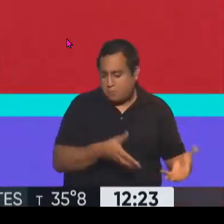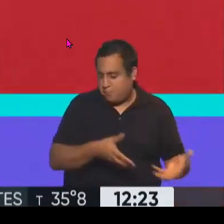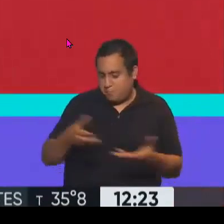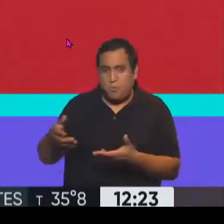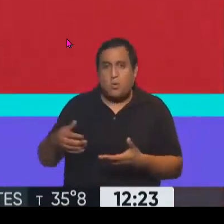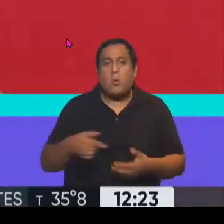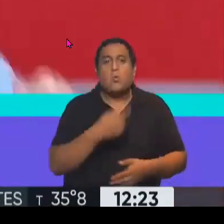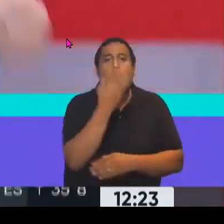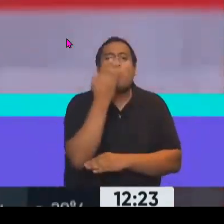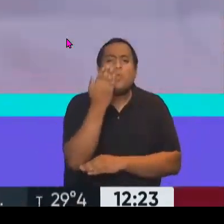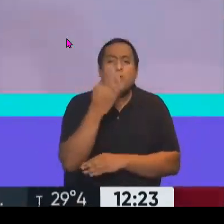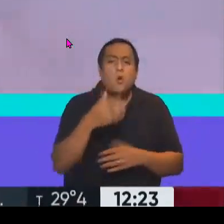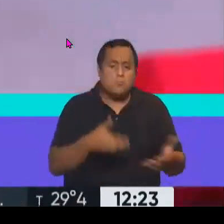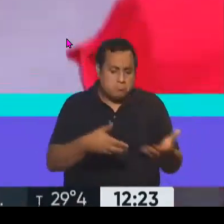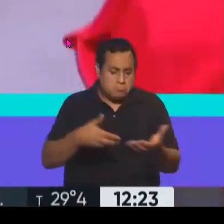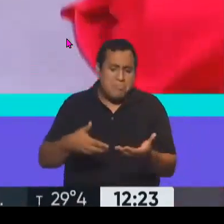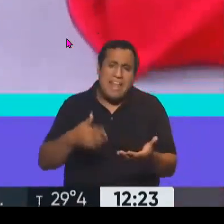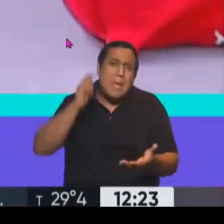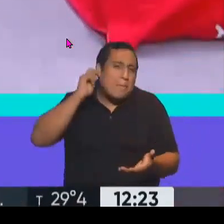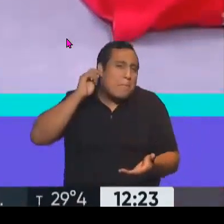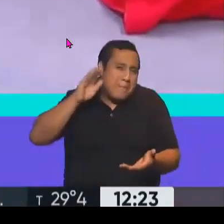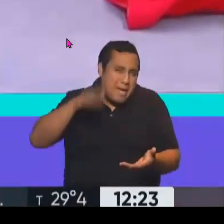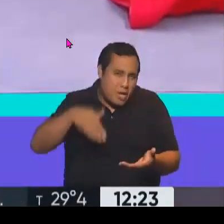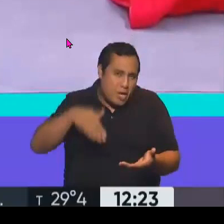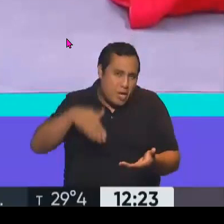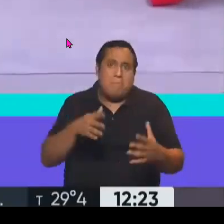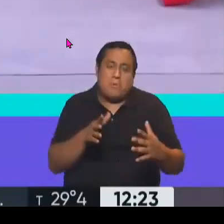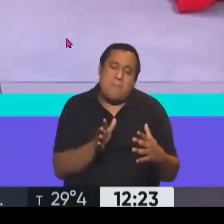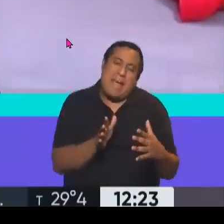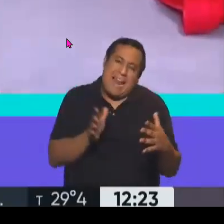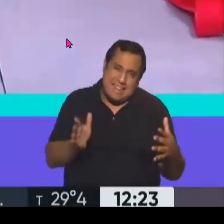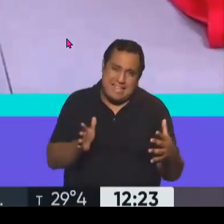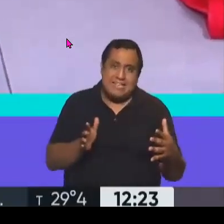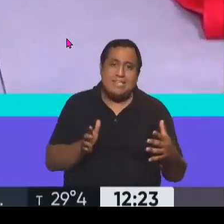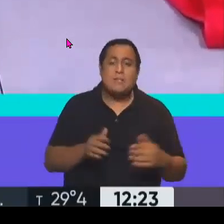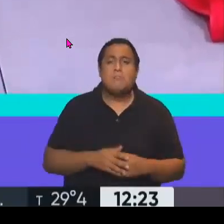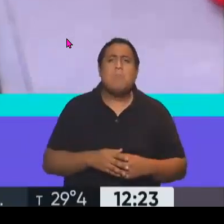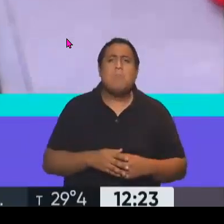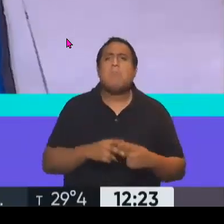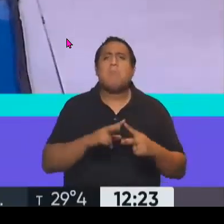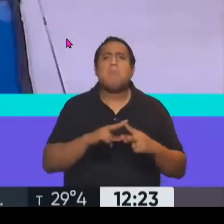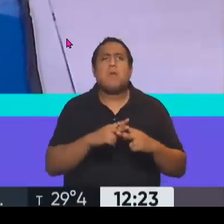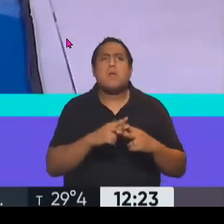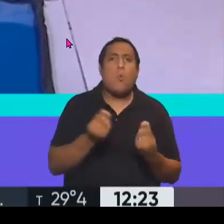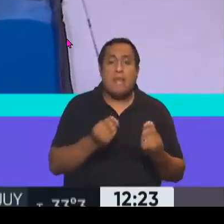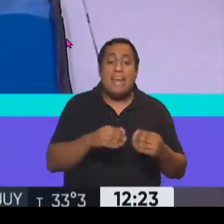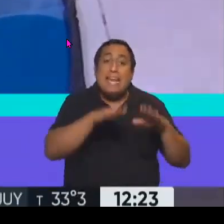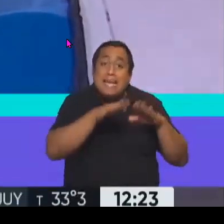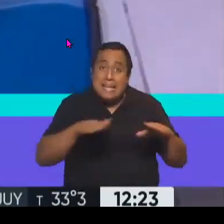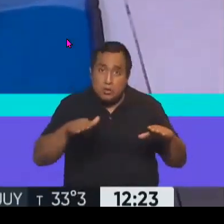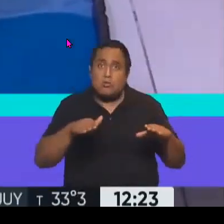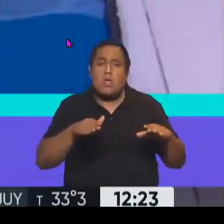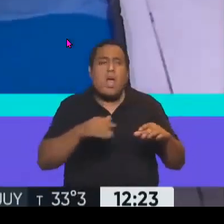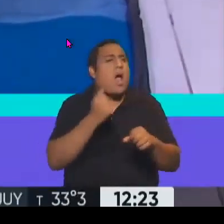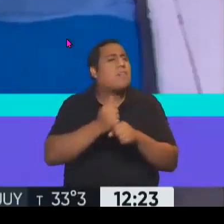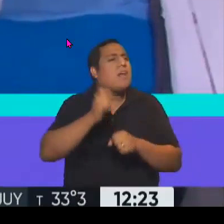por el caso de un muñeco, que se trata también de un menor de edad, pero más grande. Estamos hablando de una técnica que se va a usar en